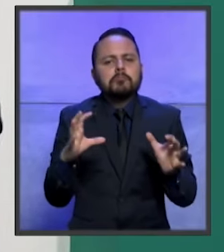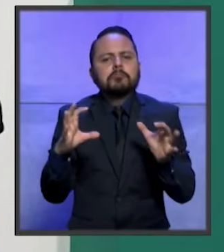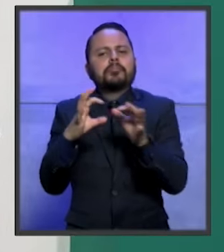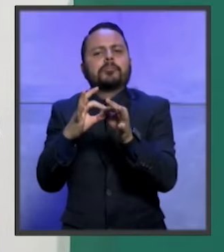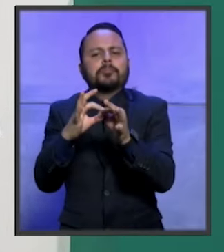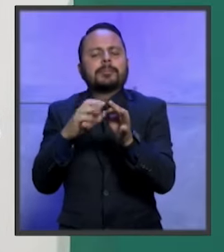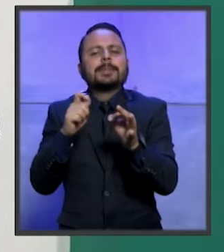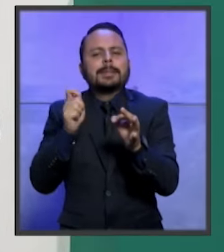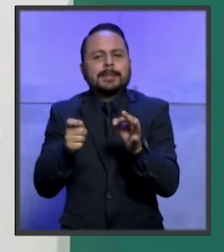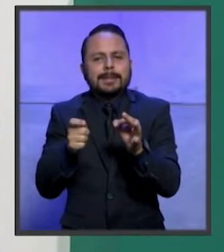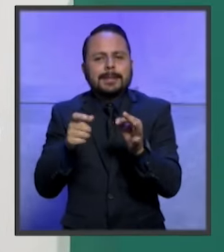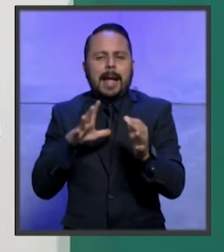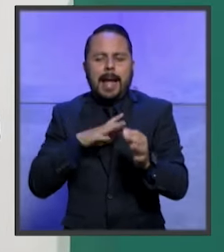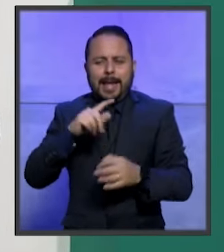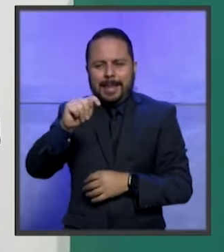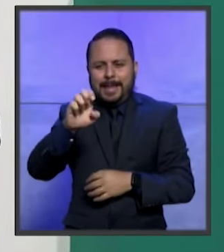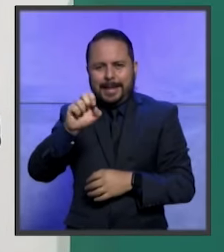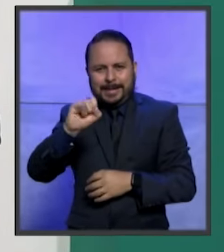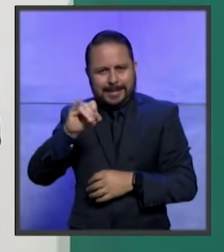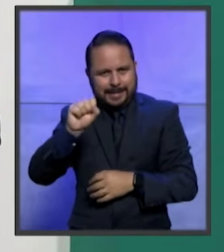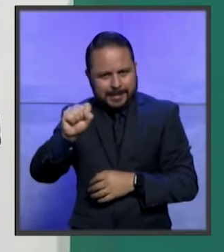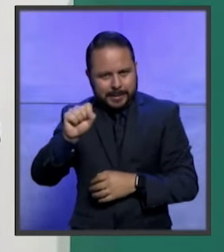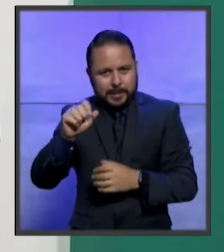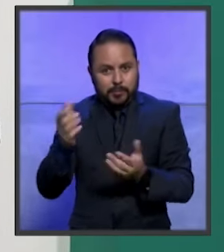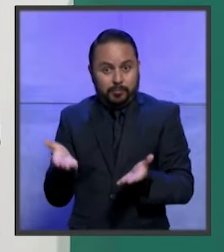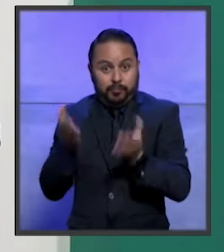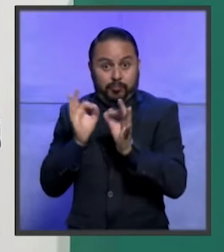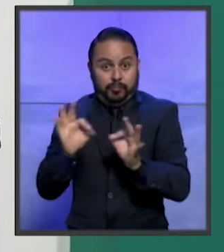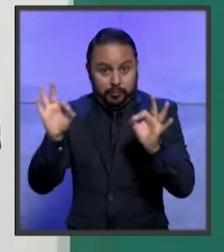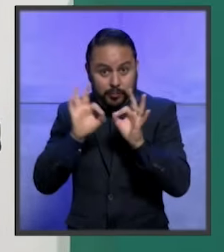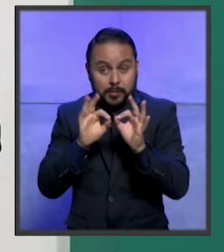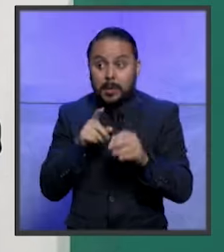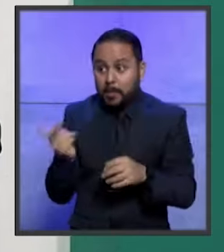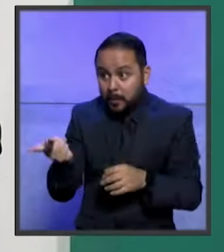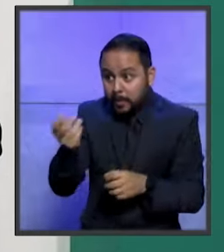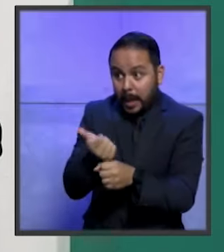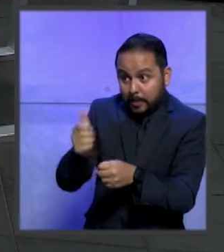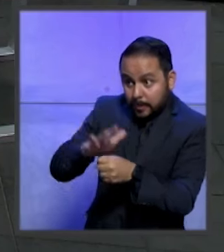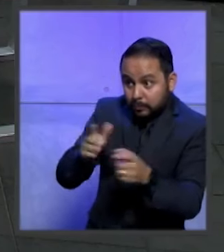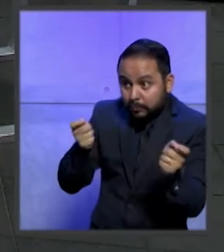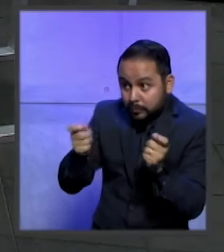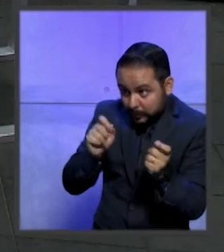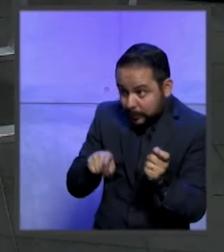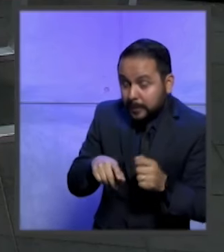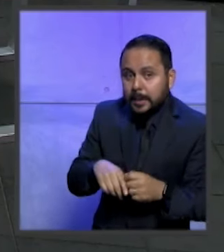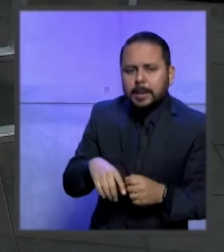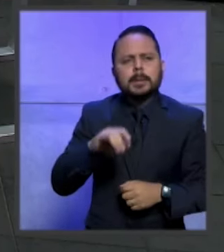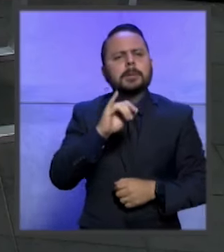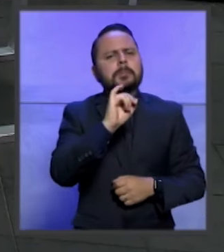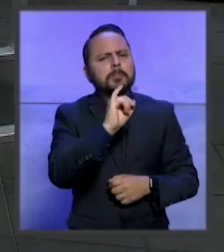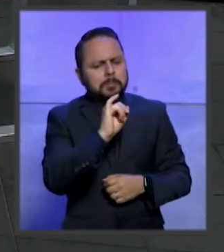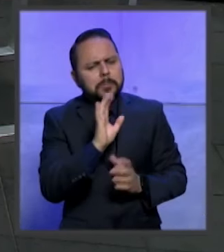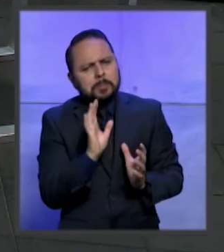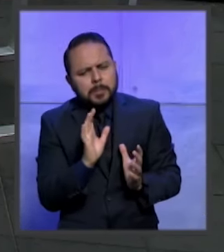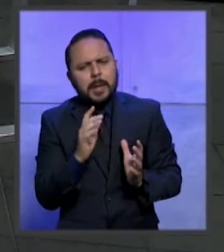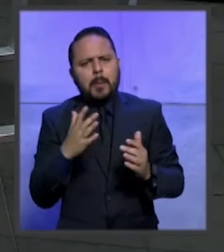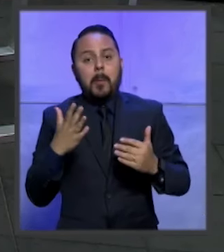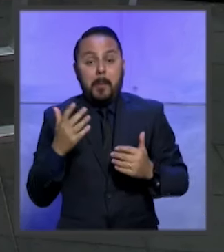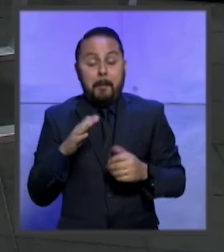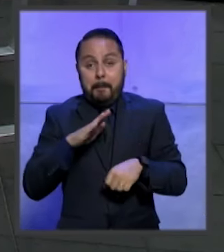a la eh tesis relevantes y jurispruden Administración también los temas de administración